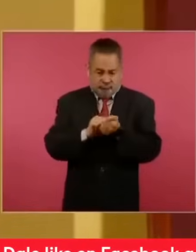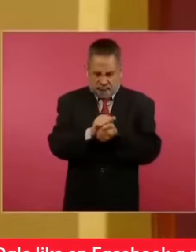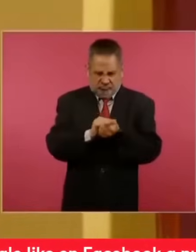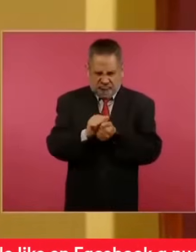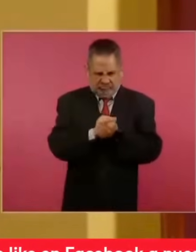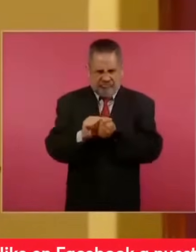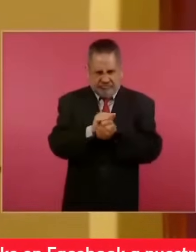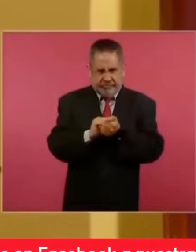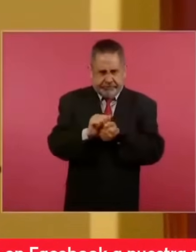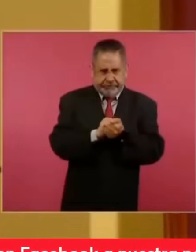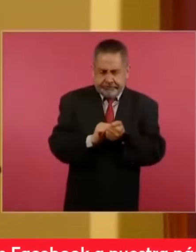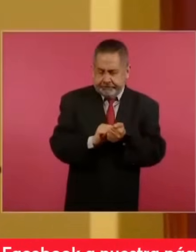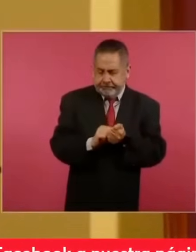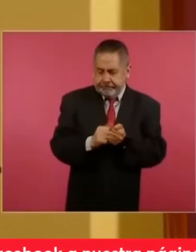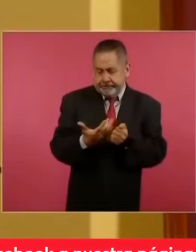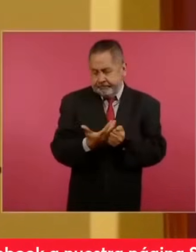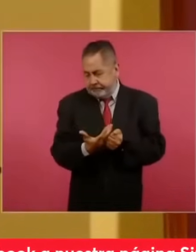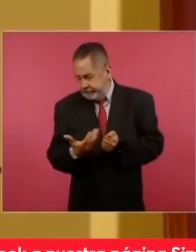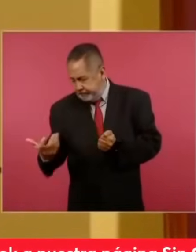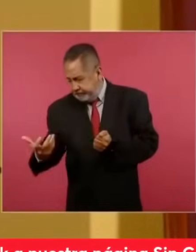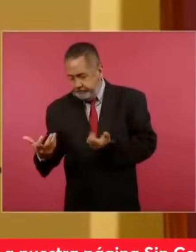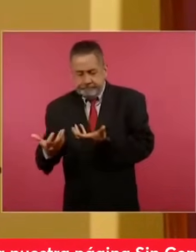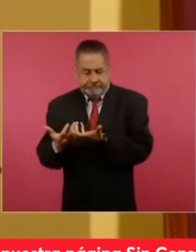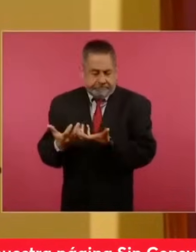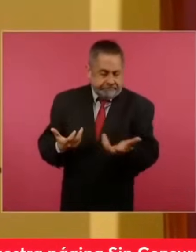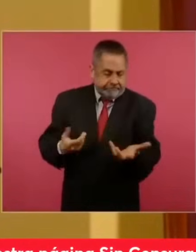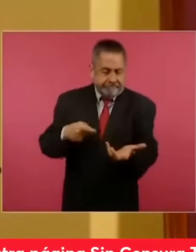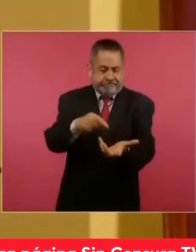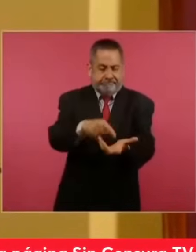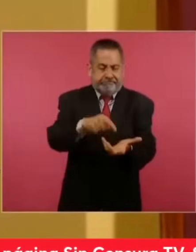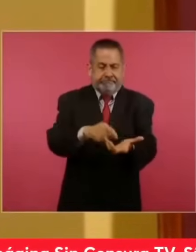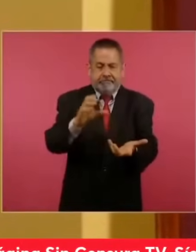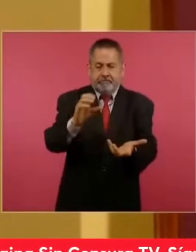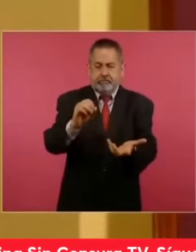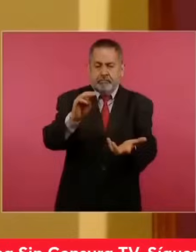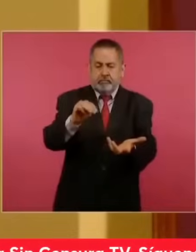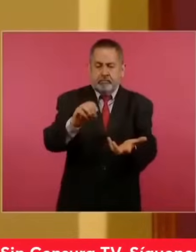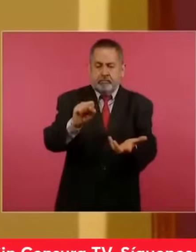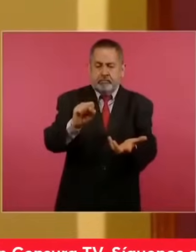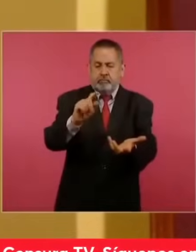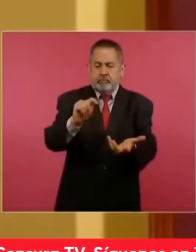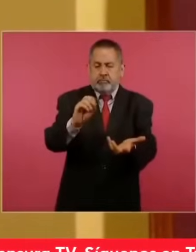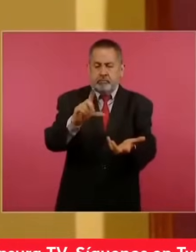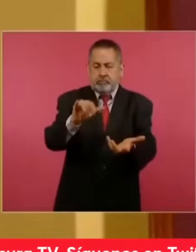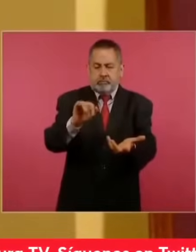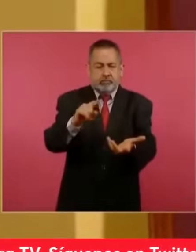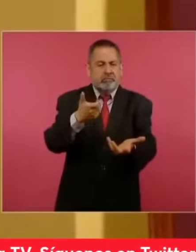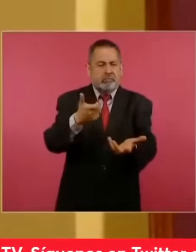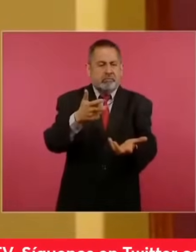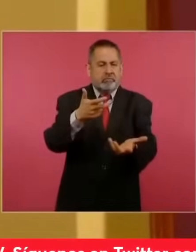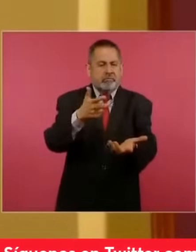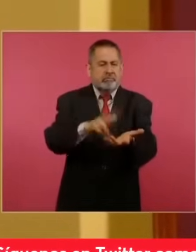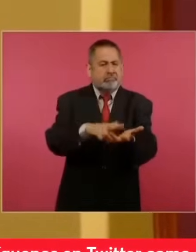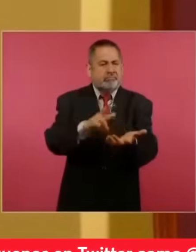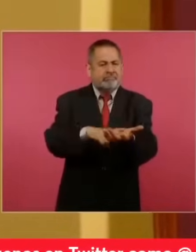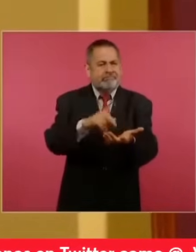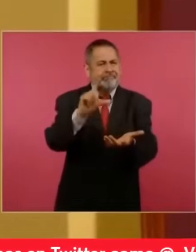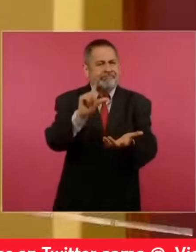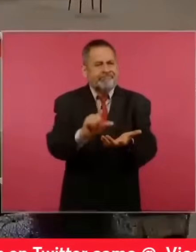de barriles de combustóleo y el precio es similar al crudo, no, o sea, pierde valor.